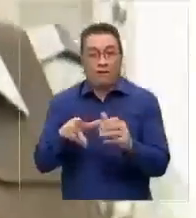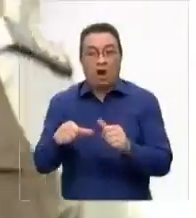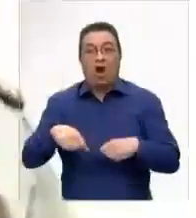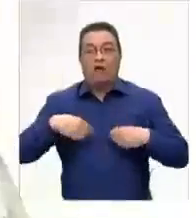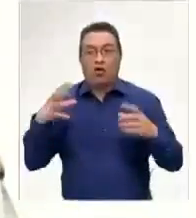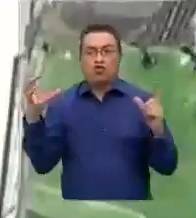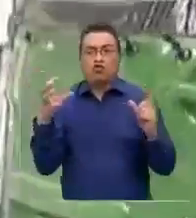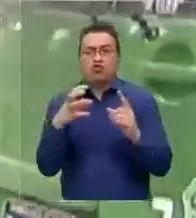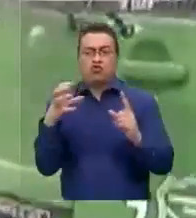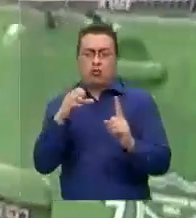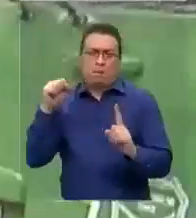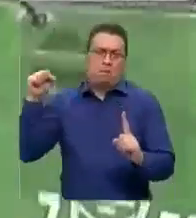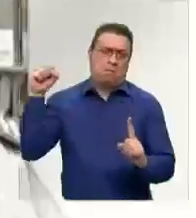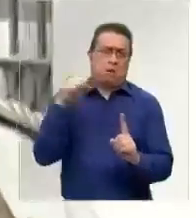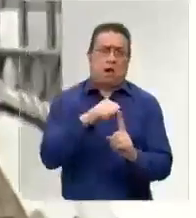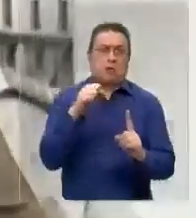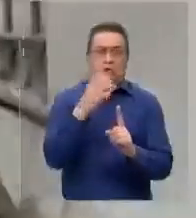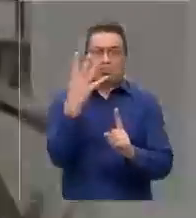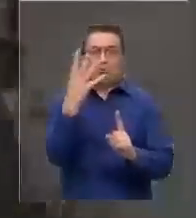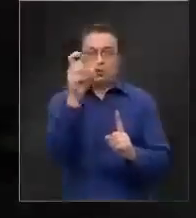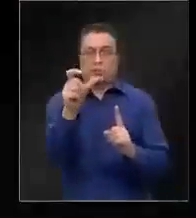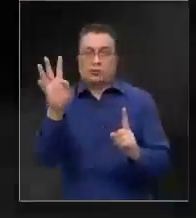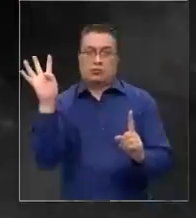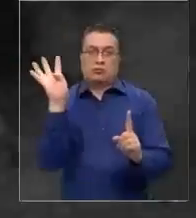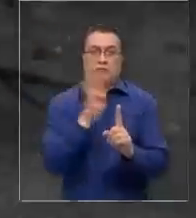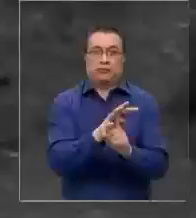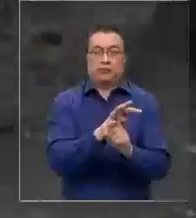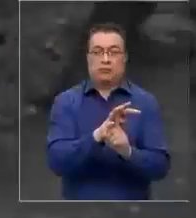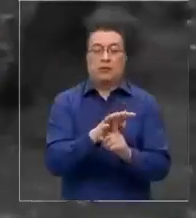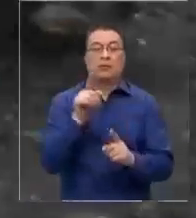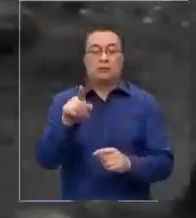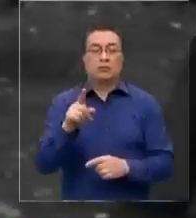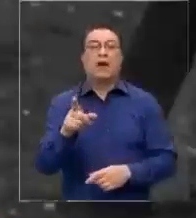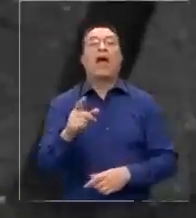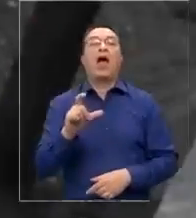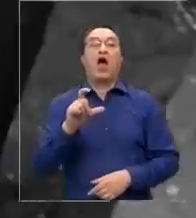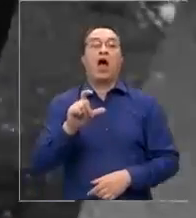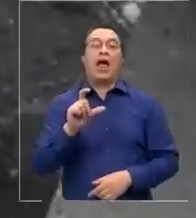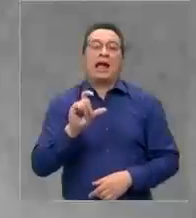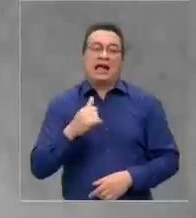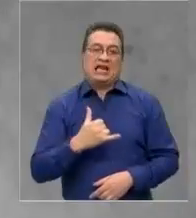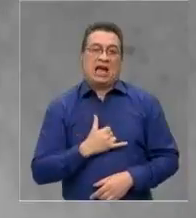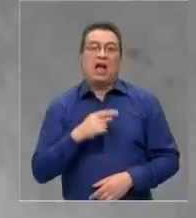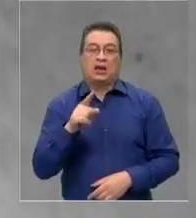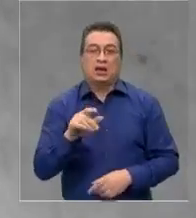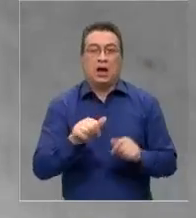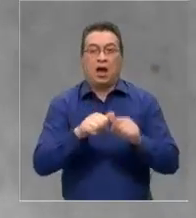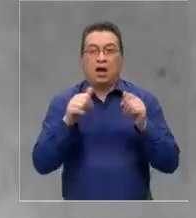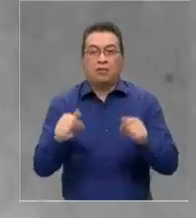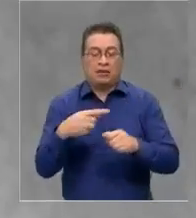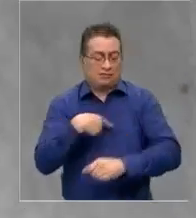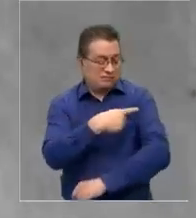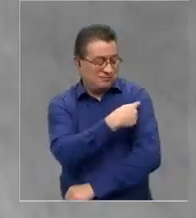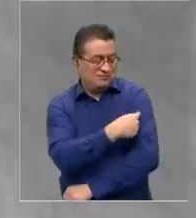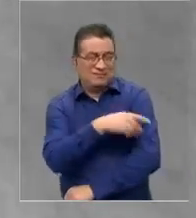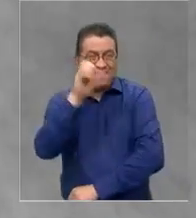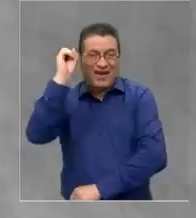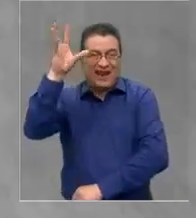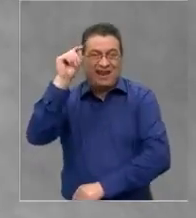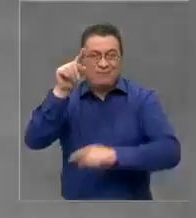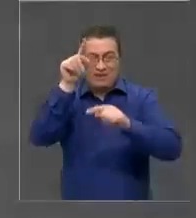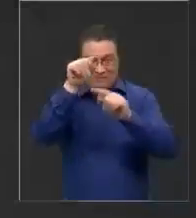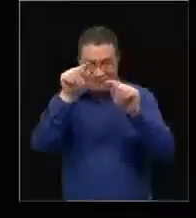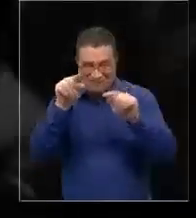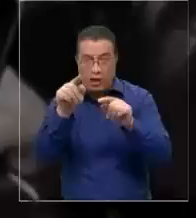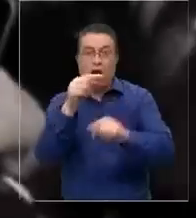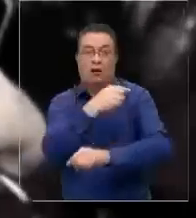sido brutalmente agredido por 4 hombres. Su condición homosexual, sumada a diversas marcas con formas de esvásticas dejadas en el cuerpo de